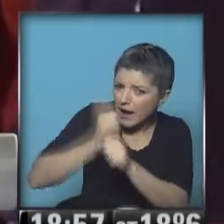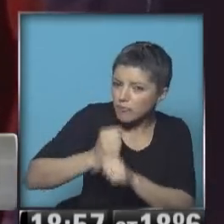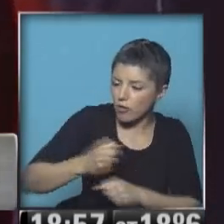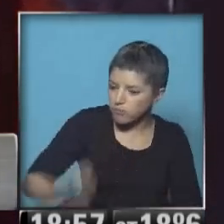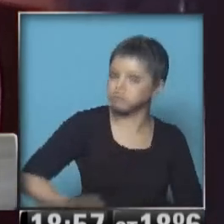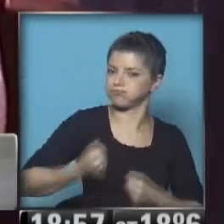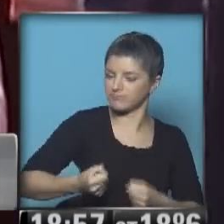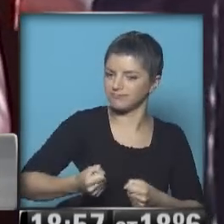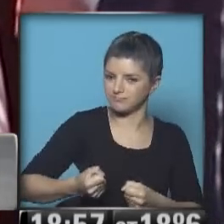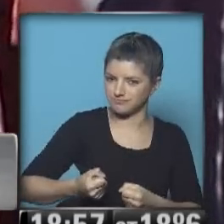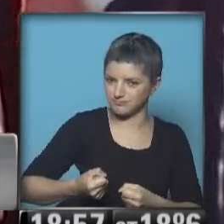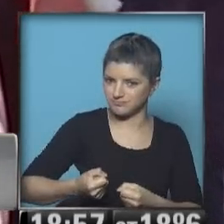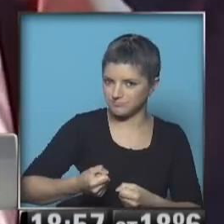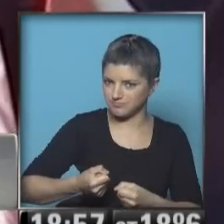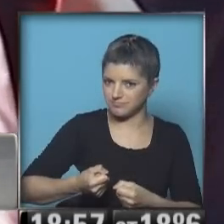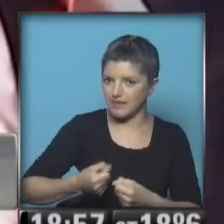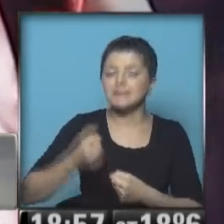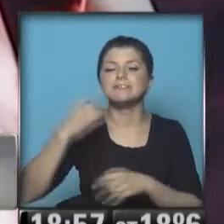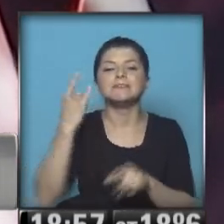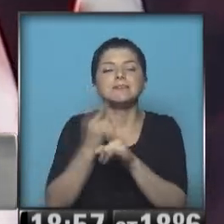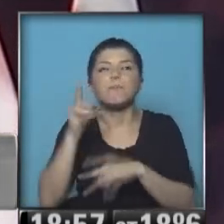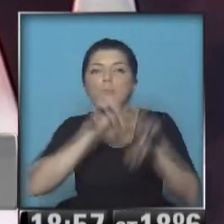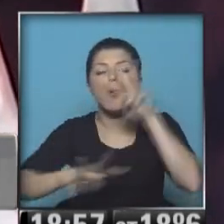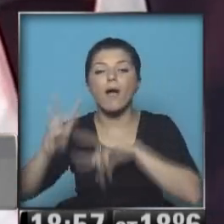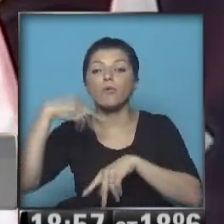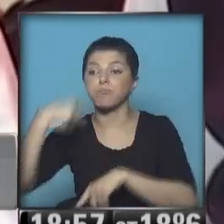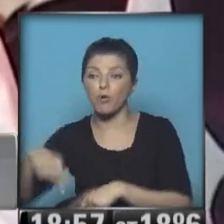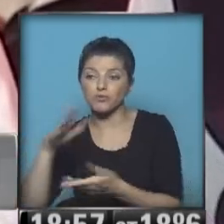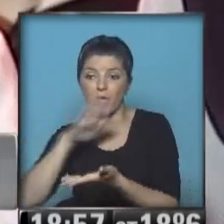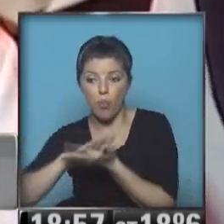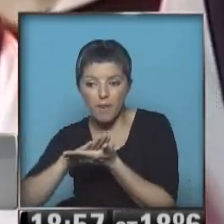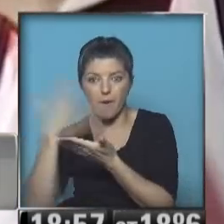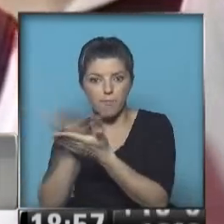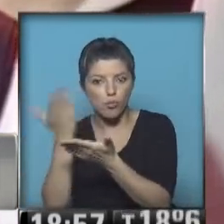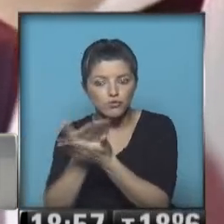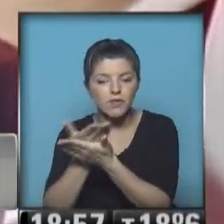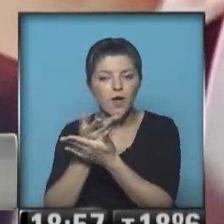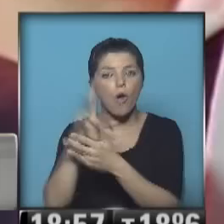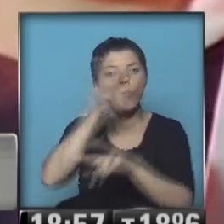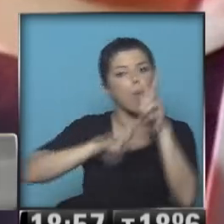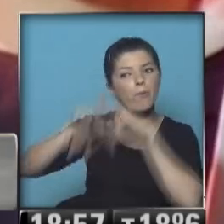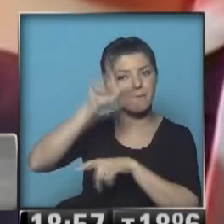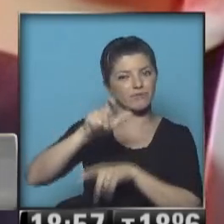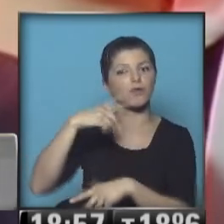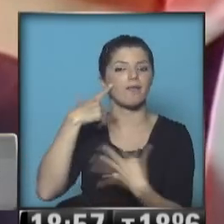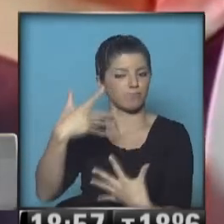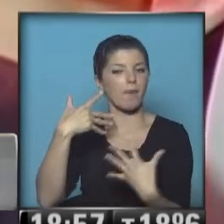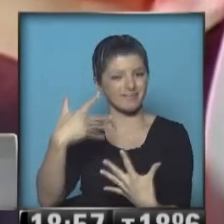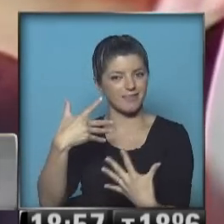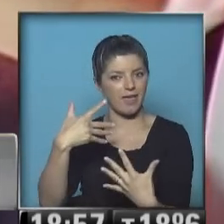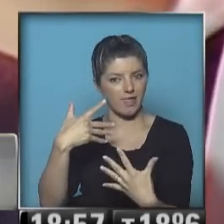empuje, constantemente buscando desarrollar productos nuevos, buscando eficiencia importantísima para